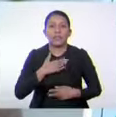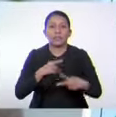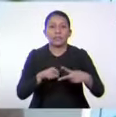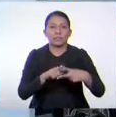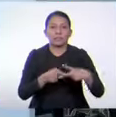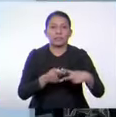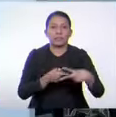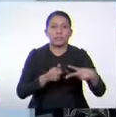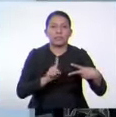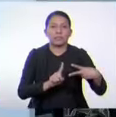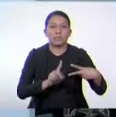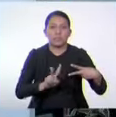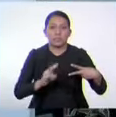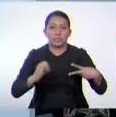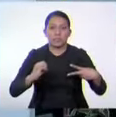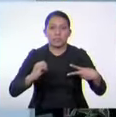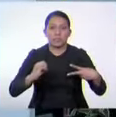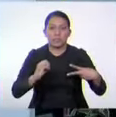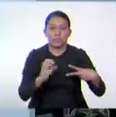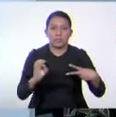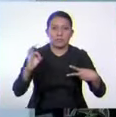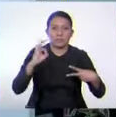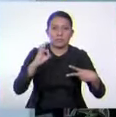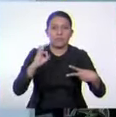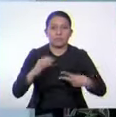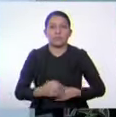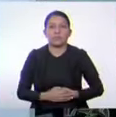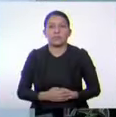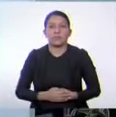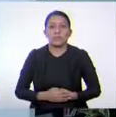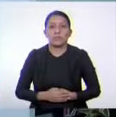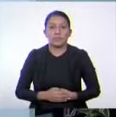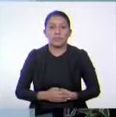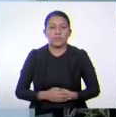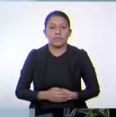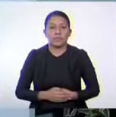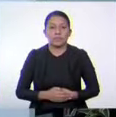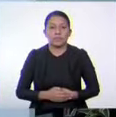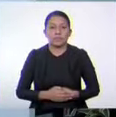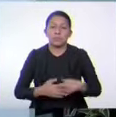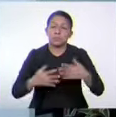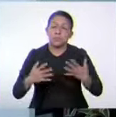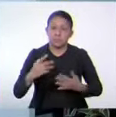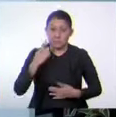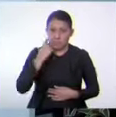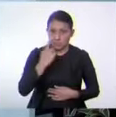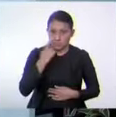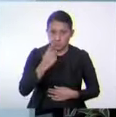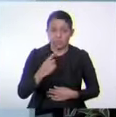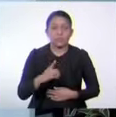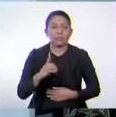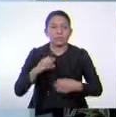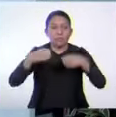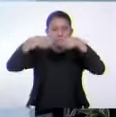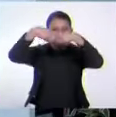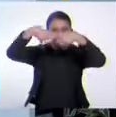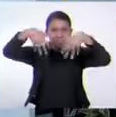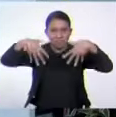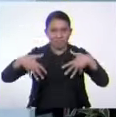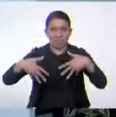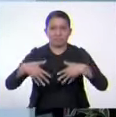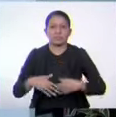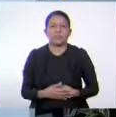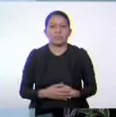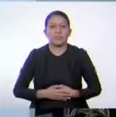120 grados. Muy bien. Para verlo en el diagrama